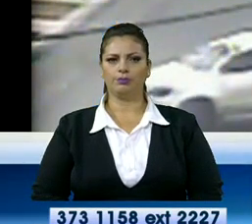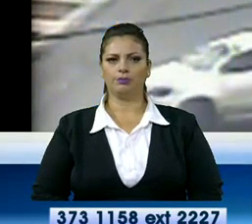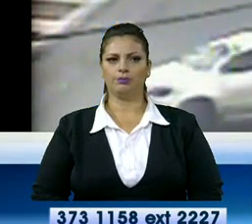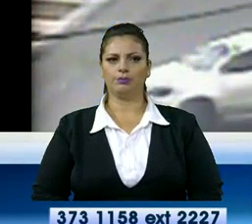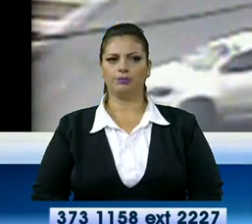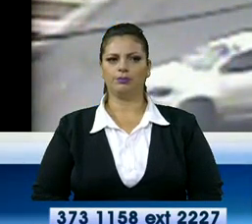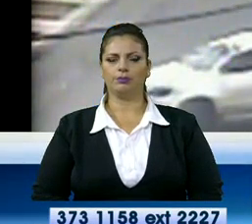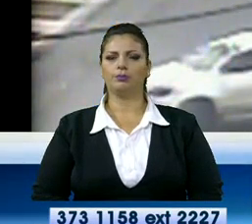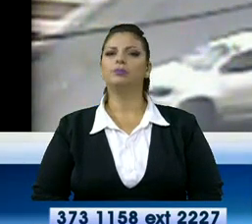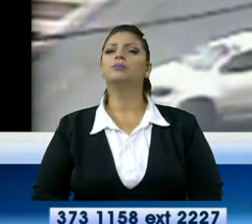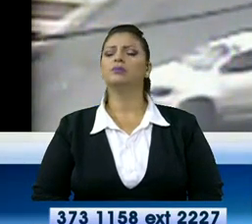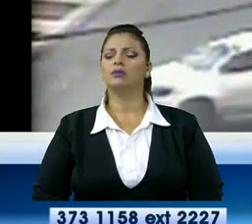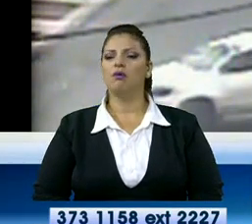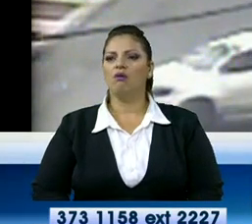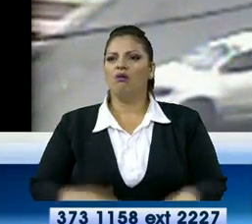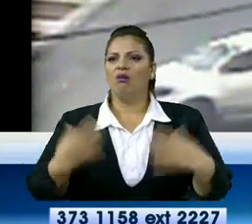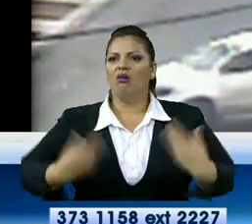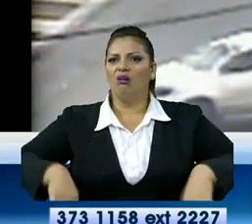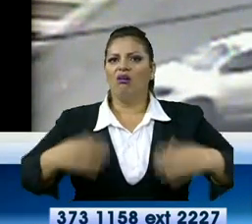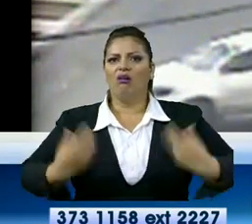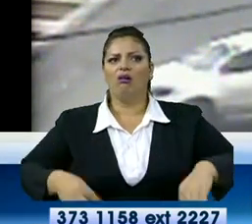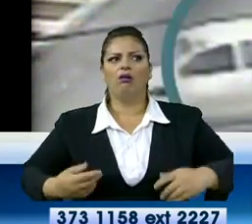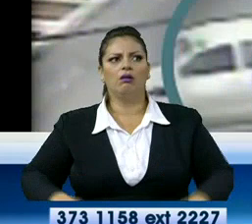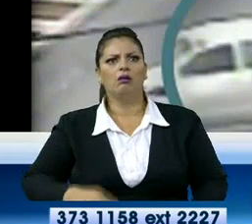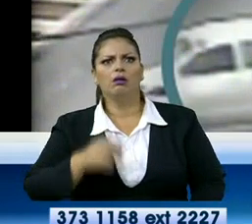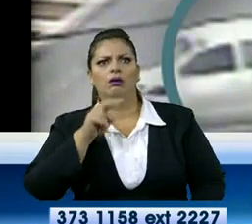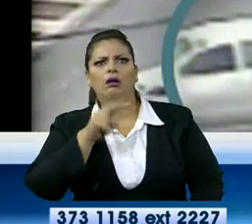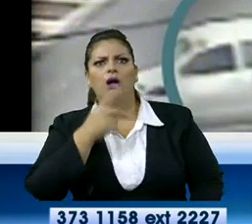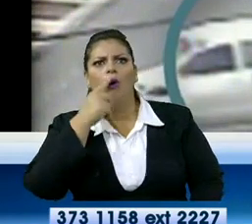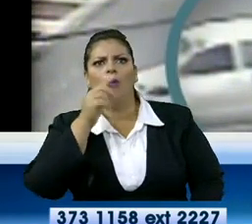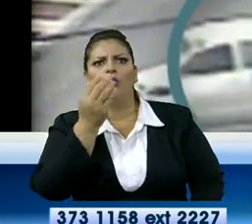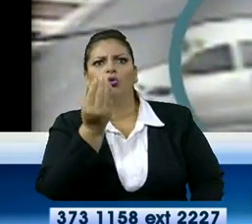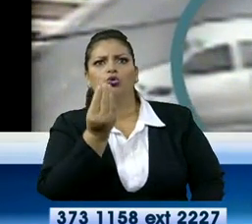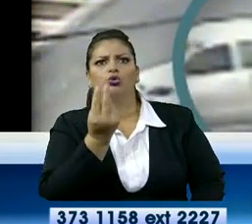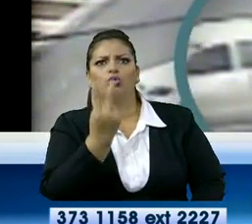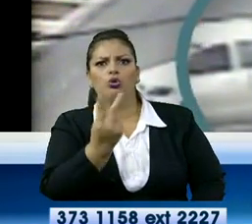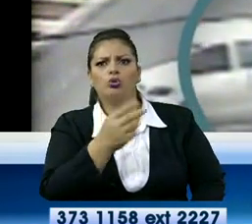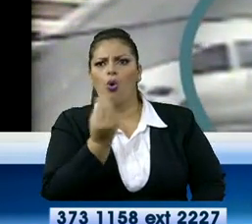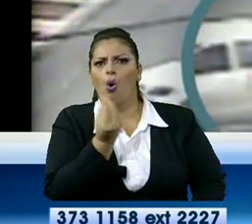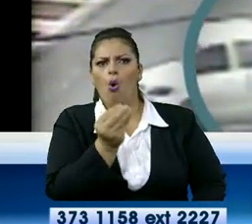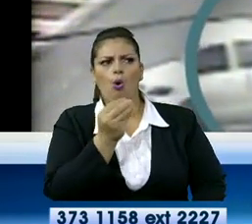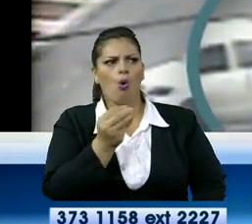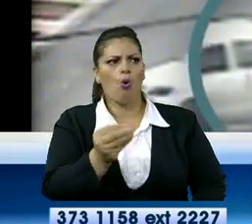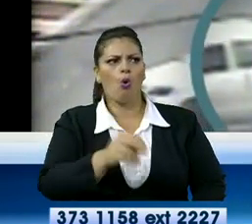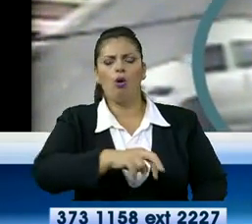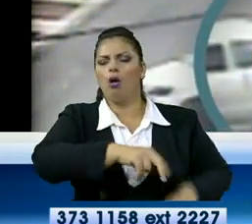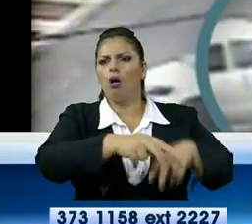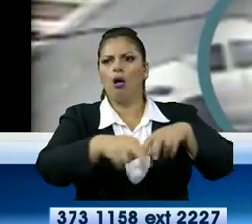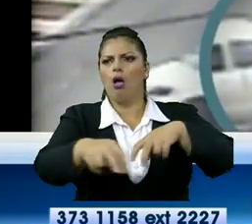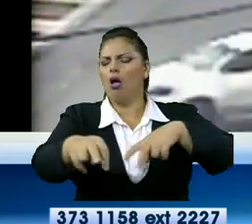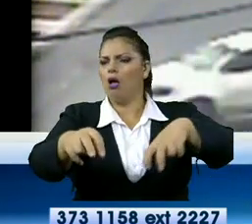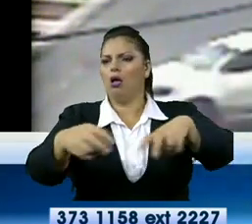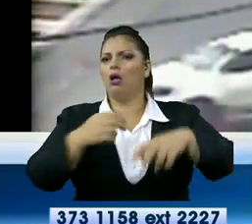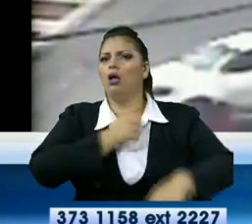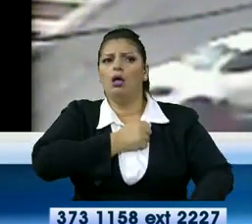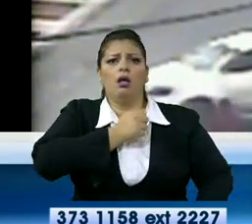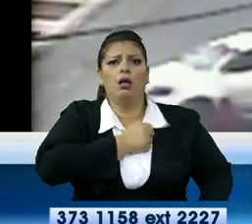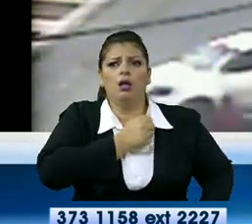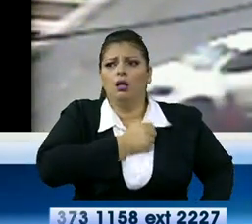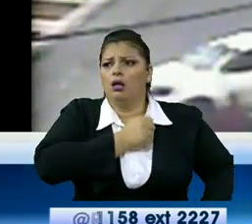Lo sorprendente de este caso es que luego dos menores de edad se bajan del balde de la camioneta